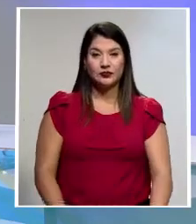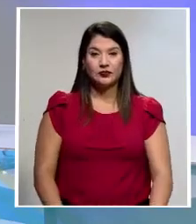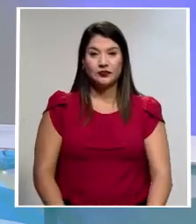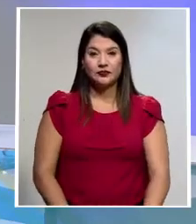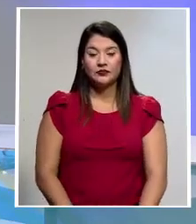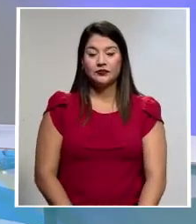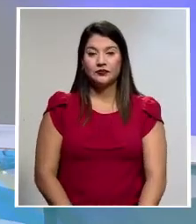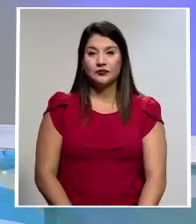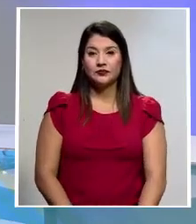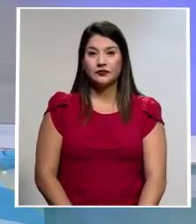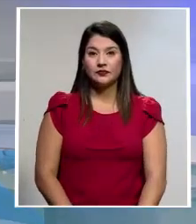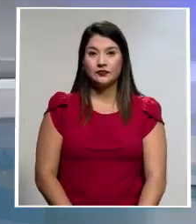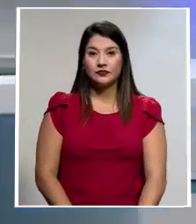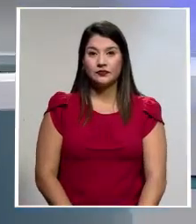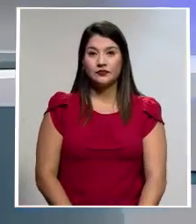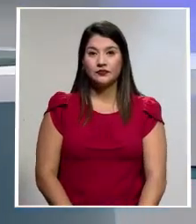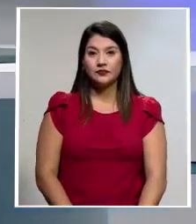comercial.